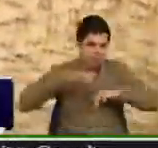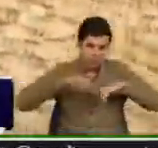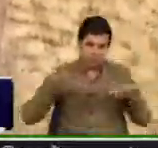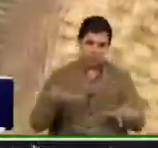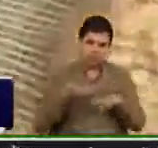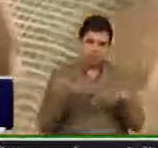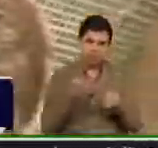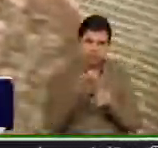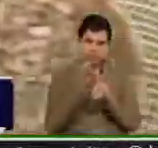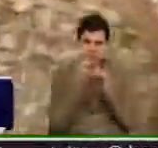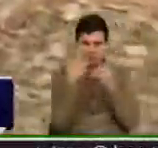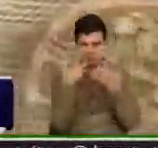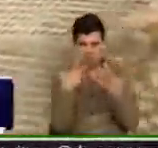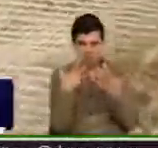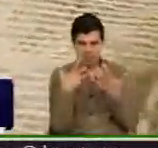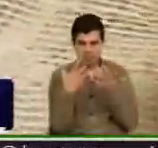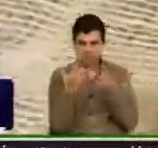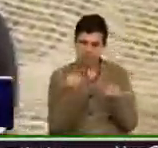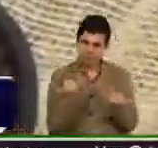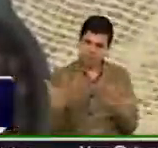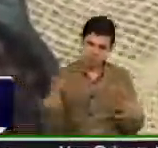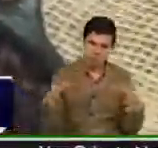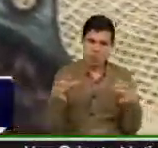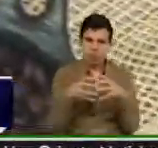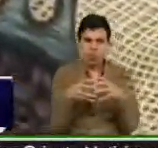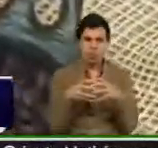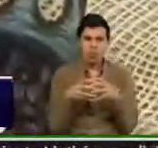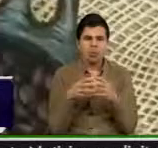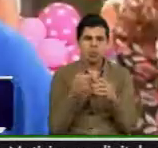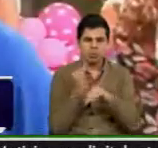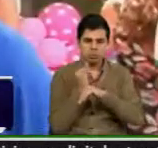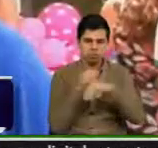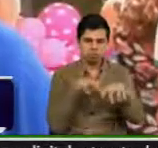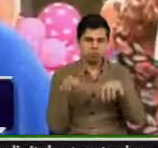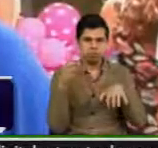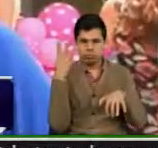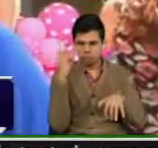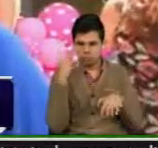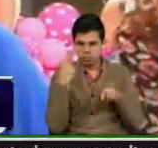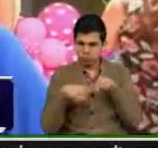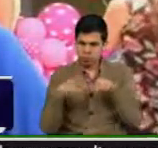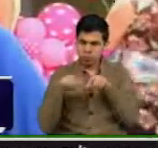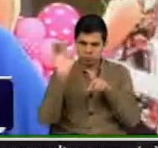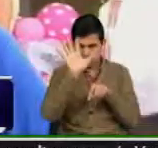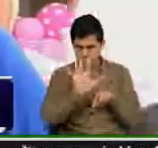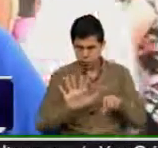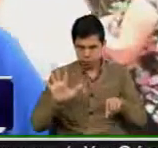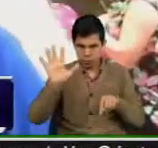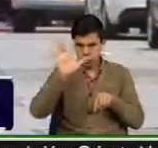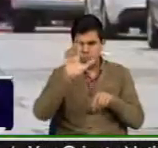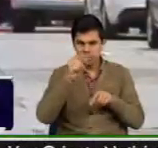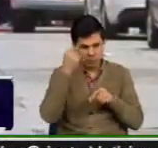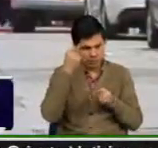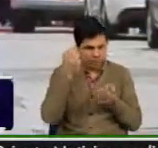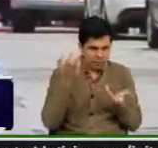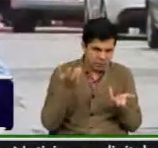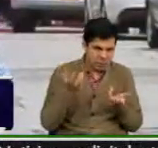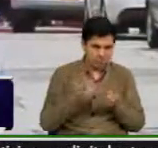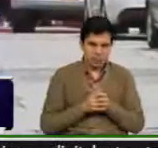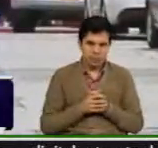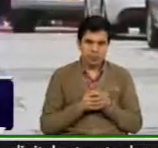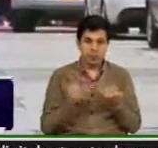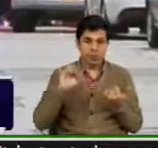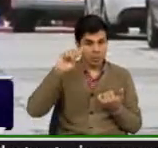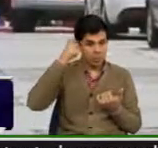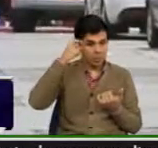acompañarnos. Más de 30 hoy en esta versión, 30 instituciones educativas de diferentes departamentos que han venido a acompañarnos. El gobernador